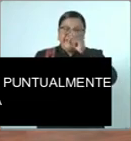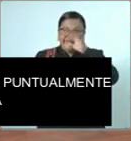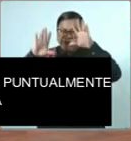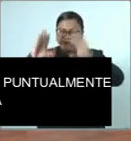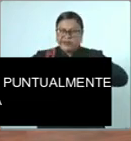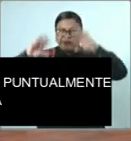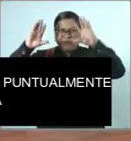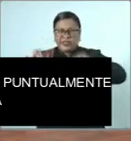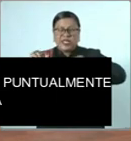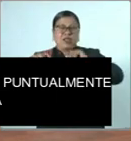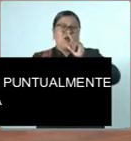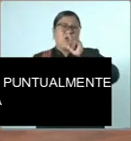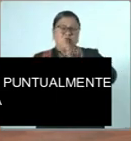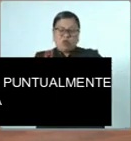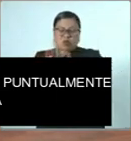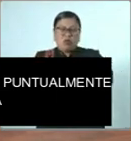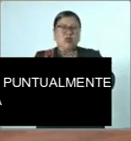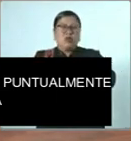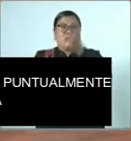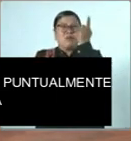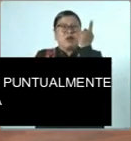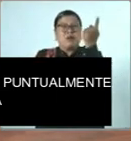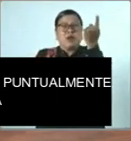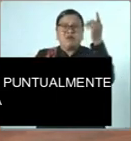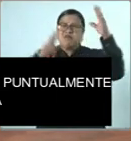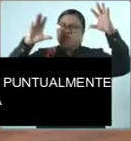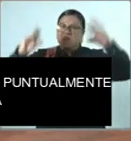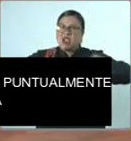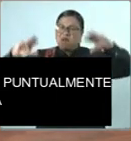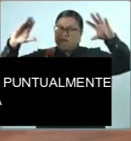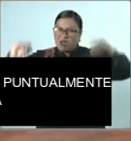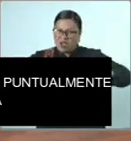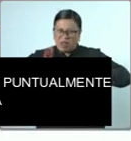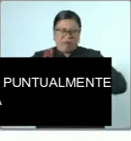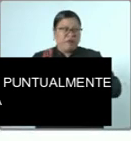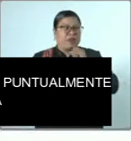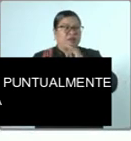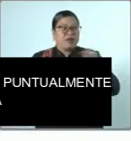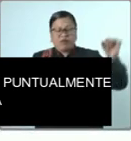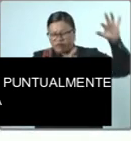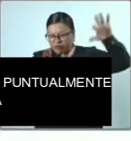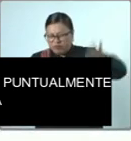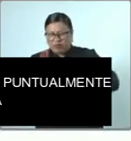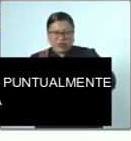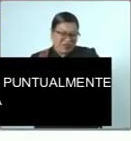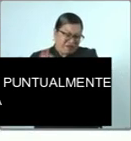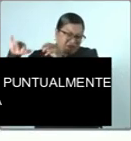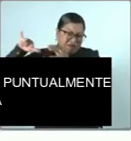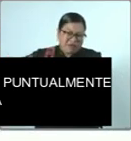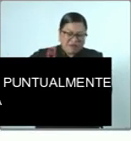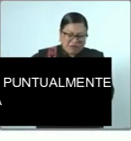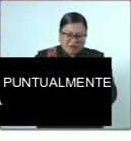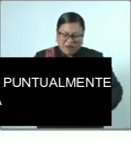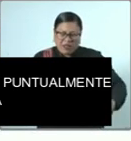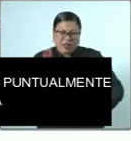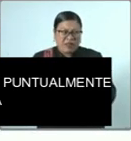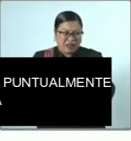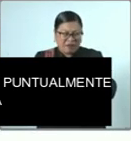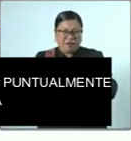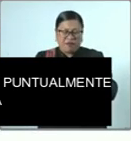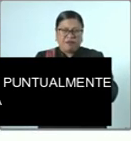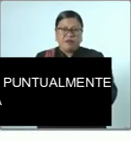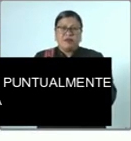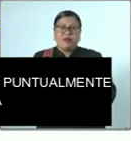por la caída de algunos postes. En Santiago Comaltepec, movimiento de laderas en carreteras. En San